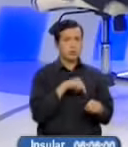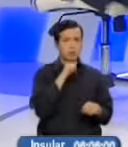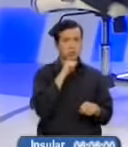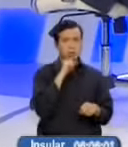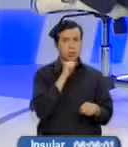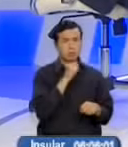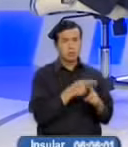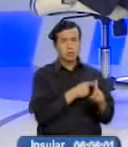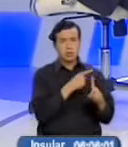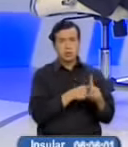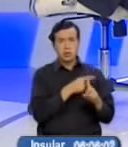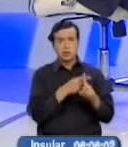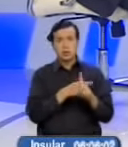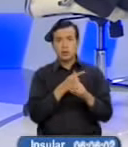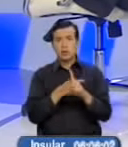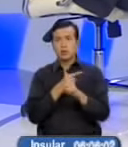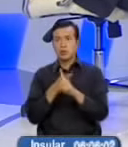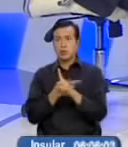algunos meses para